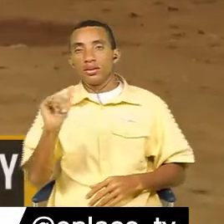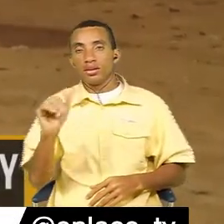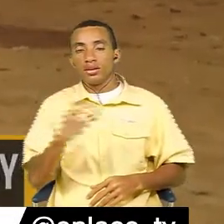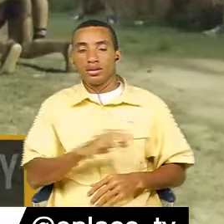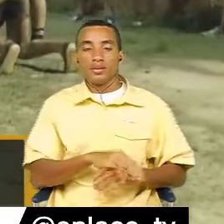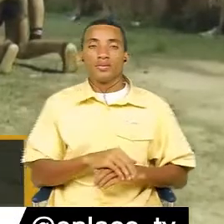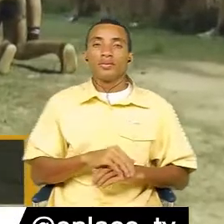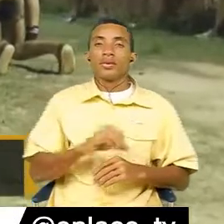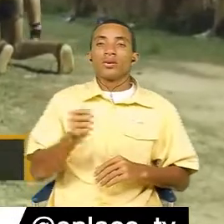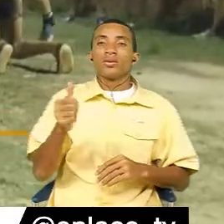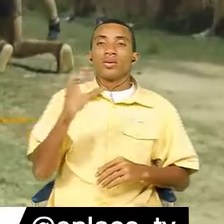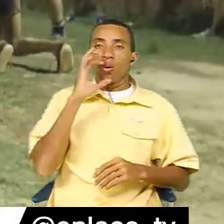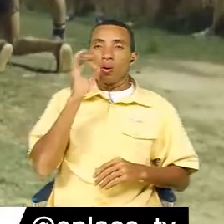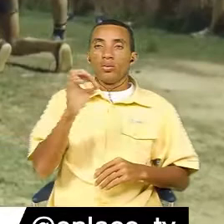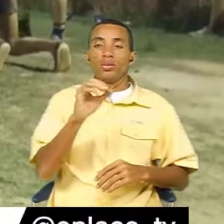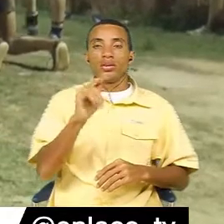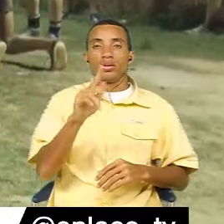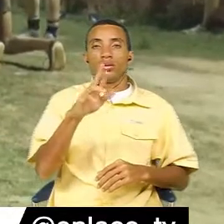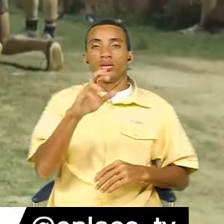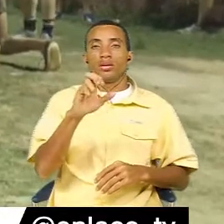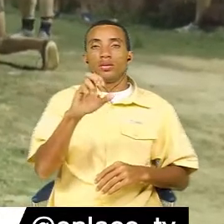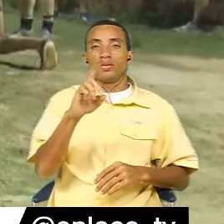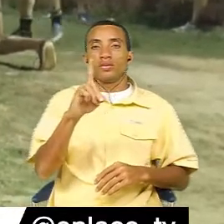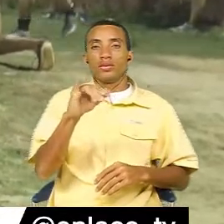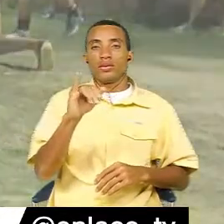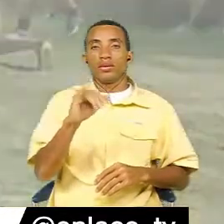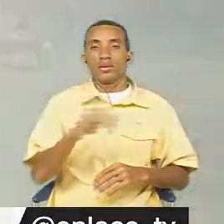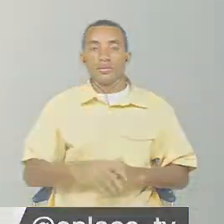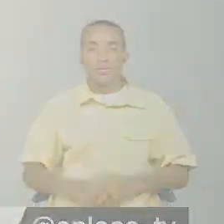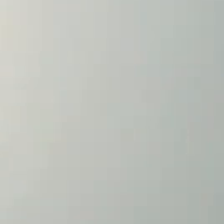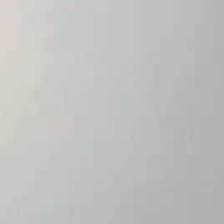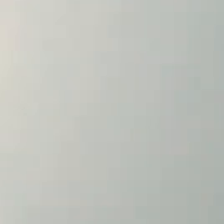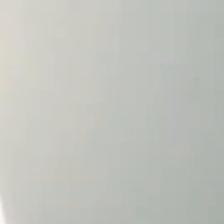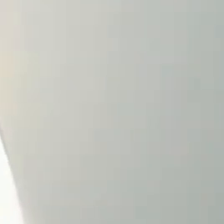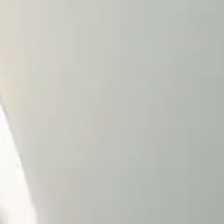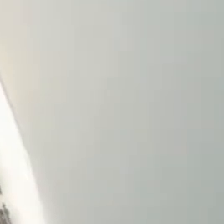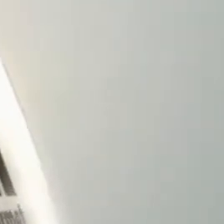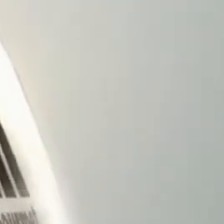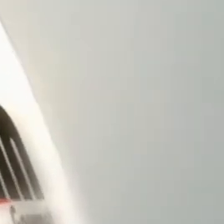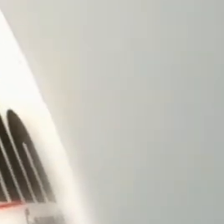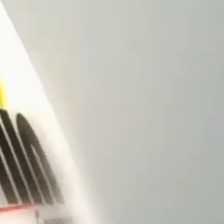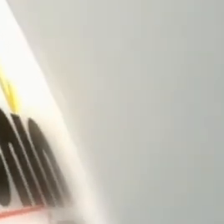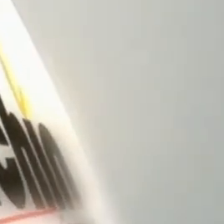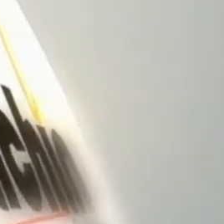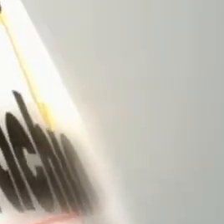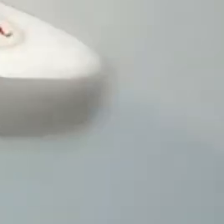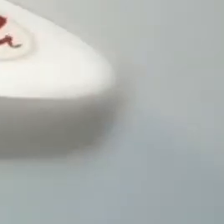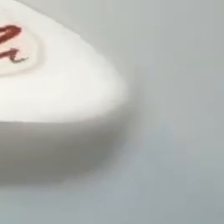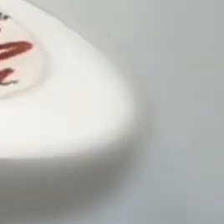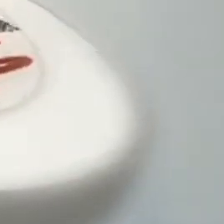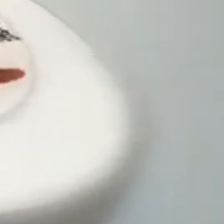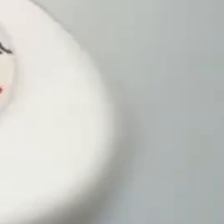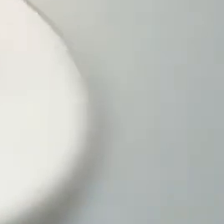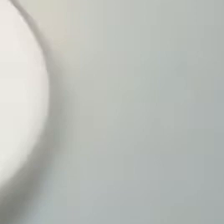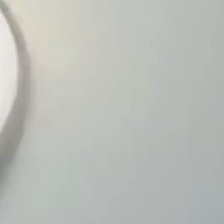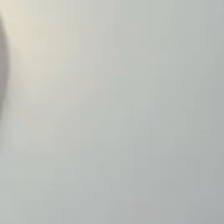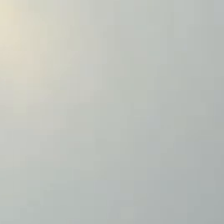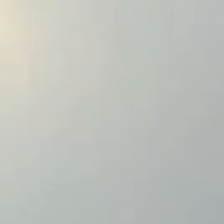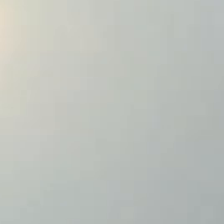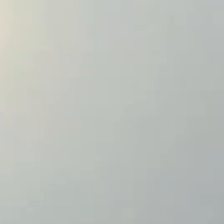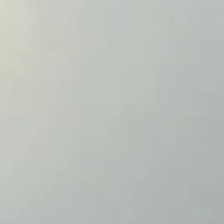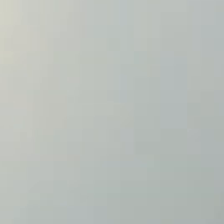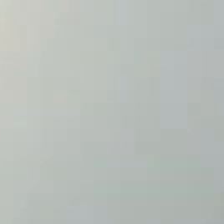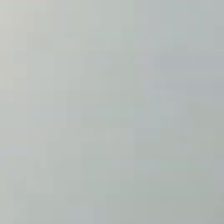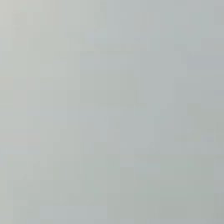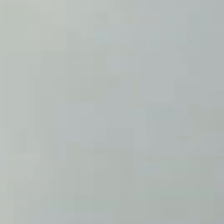y por el área masculina, Freddy Gallardo de Templarios. Hasta aquí los deportes, con el patrocinio de Restaurante El